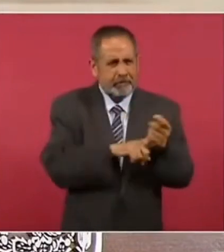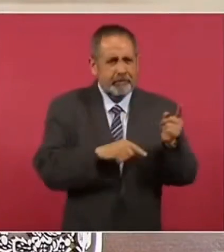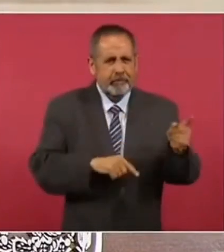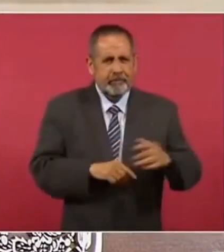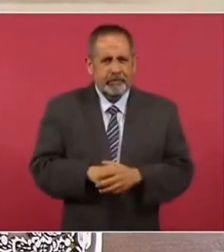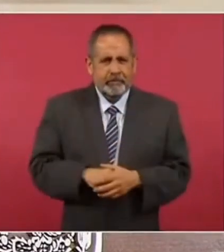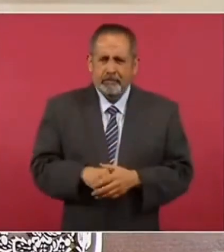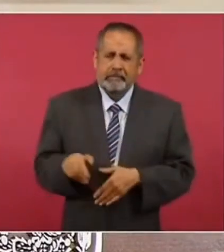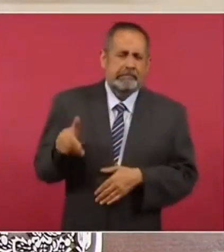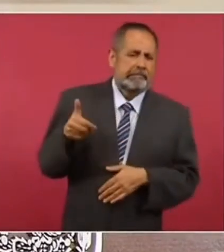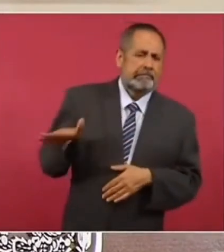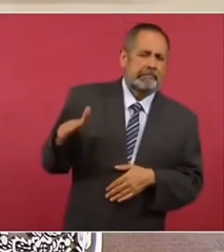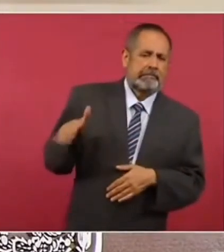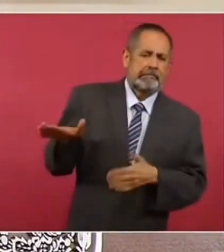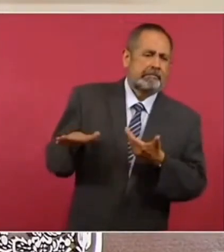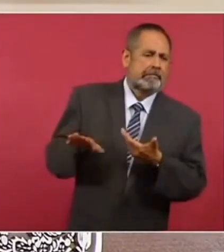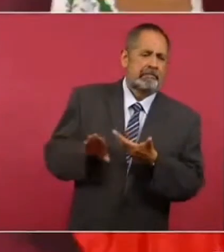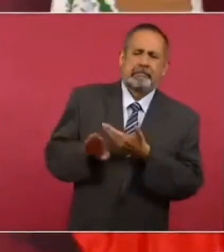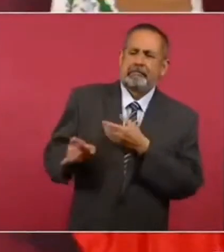racista,